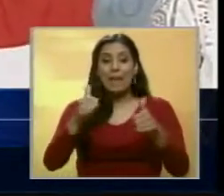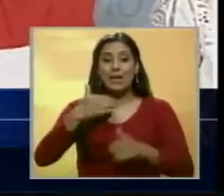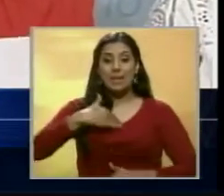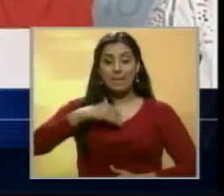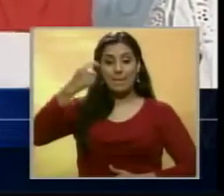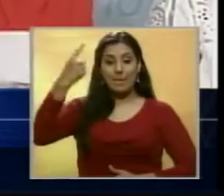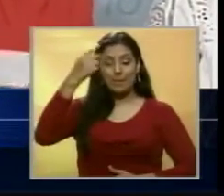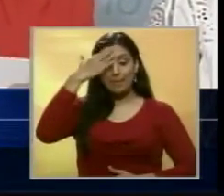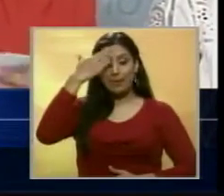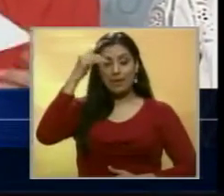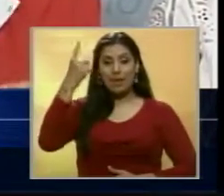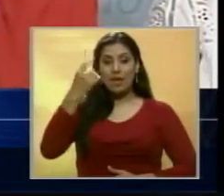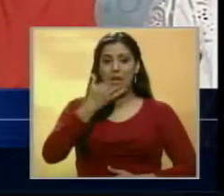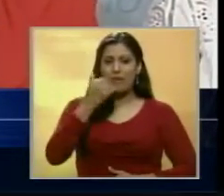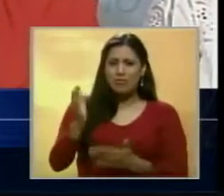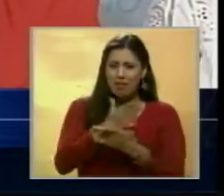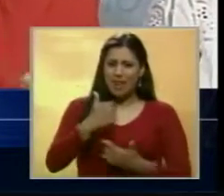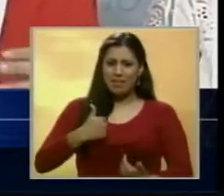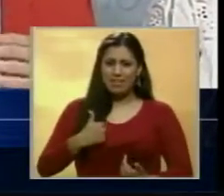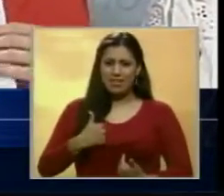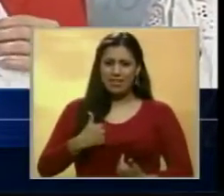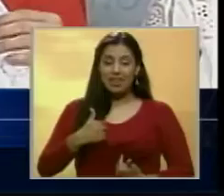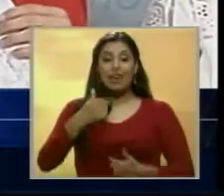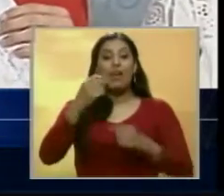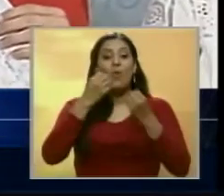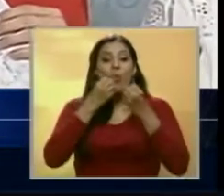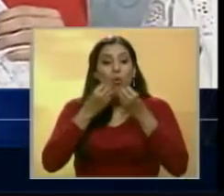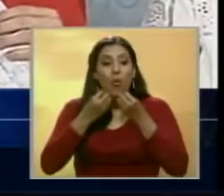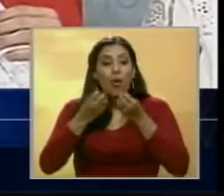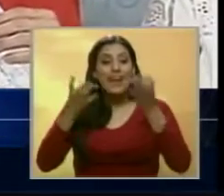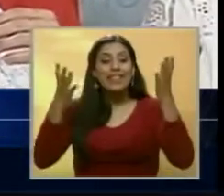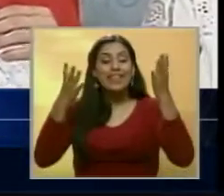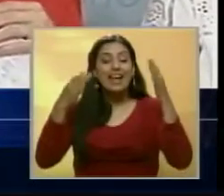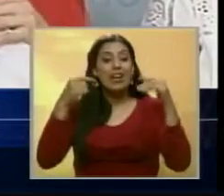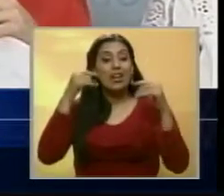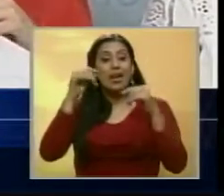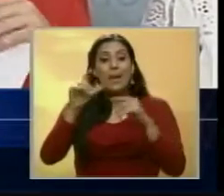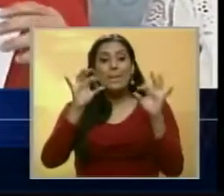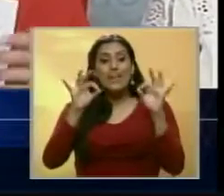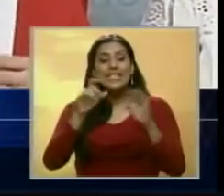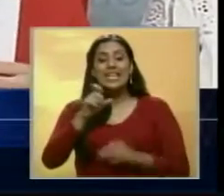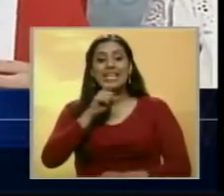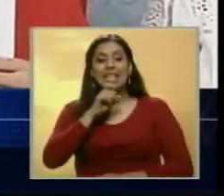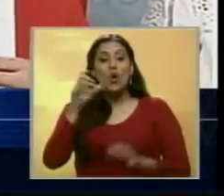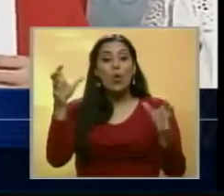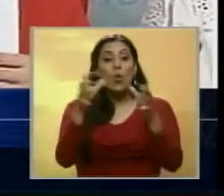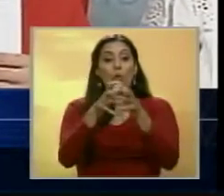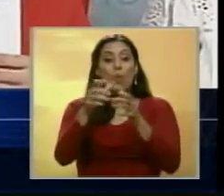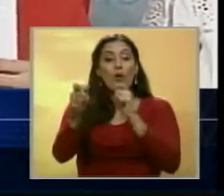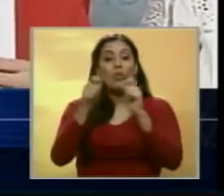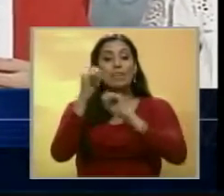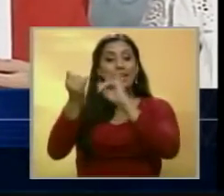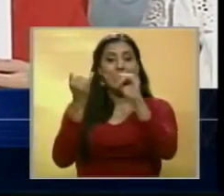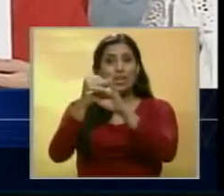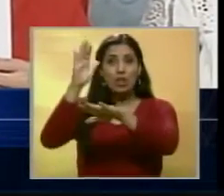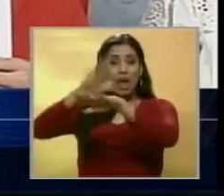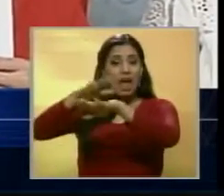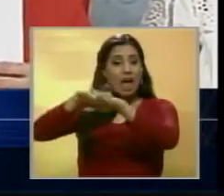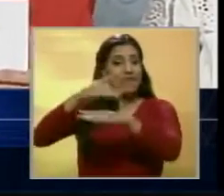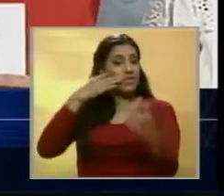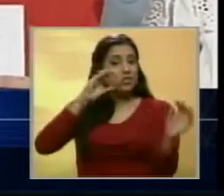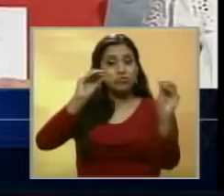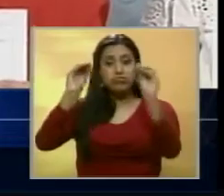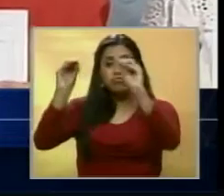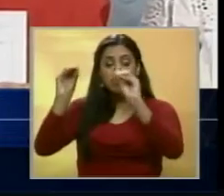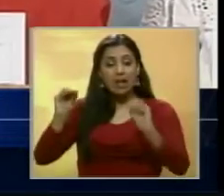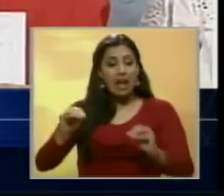este servidor que les está hablando. Que lo sepa especialmente los señores de los medios internacionales.